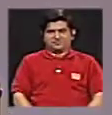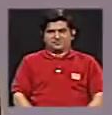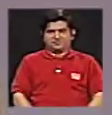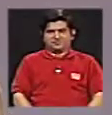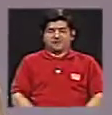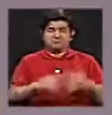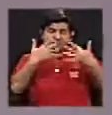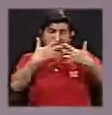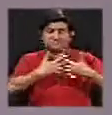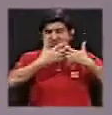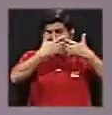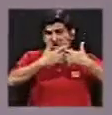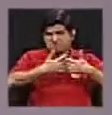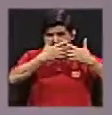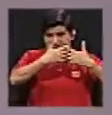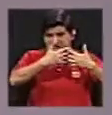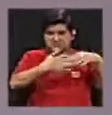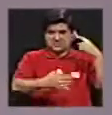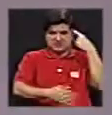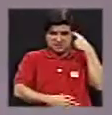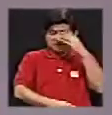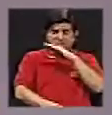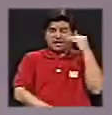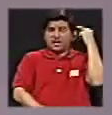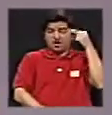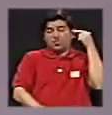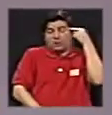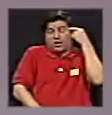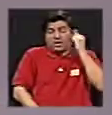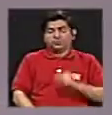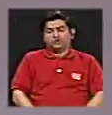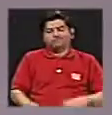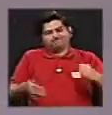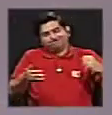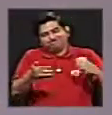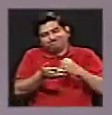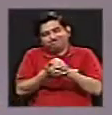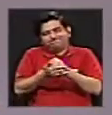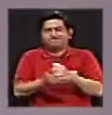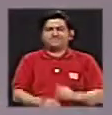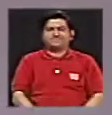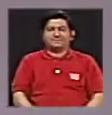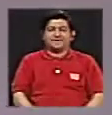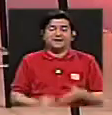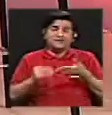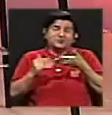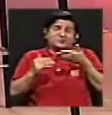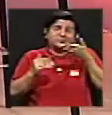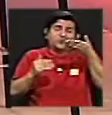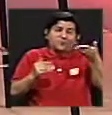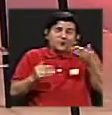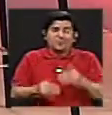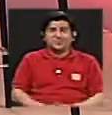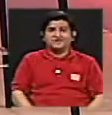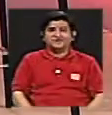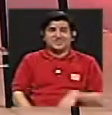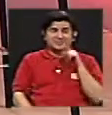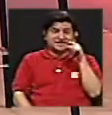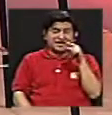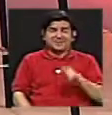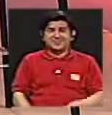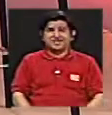estas empresas y el gobierno, ¿verdad? Desgraciadamente, esas son cosas que hay